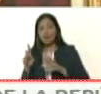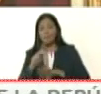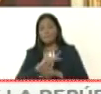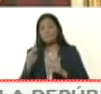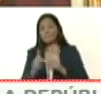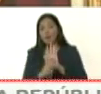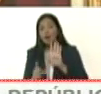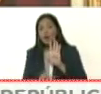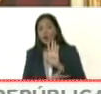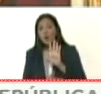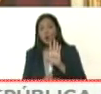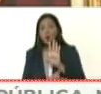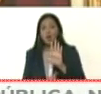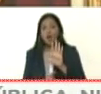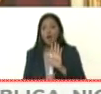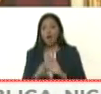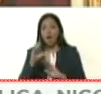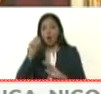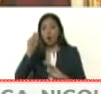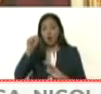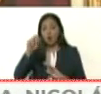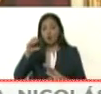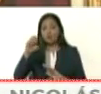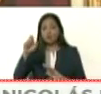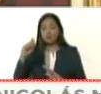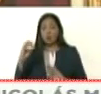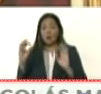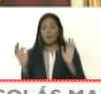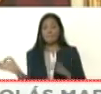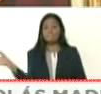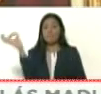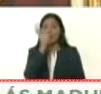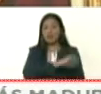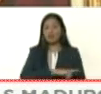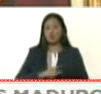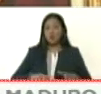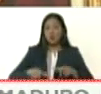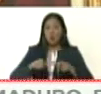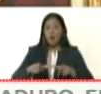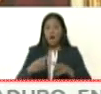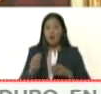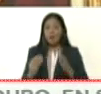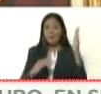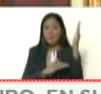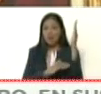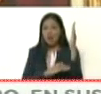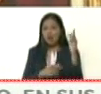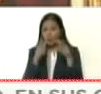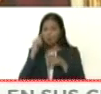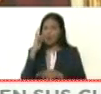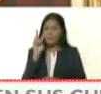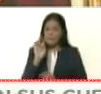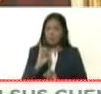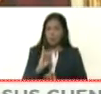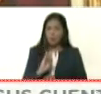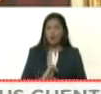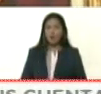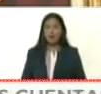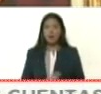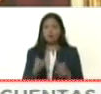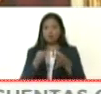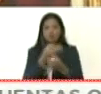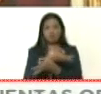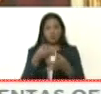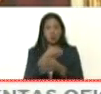parroquia Concepción Barquisimeto, municipio Irribarren, para que ustedes vean esta maravilla